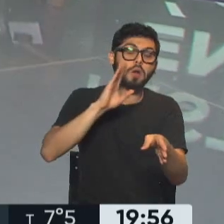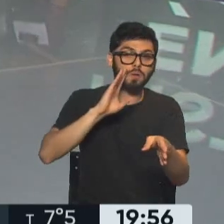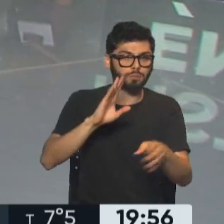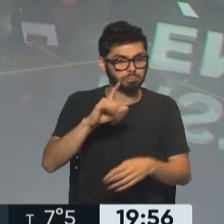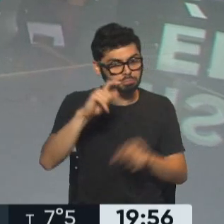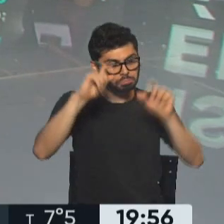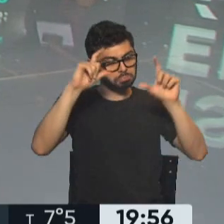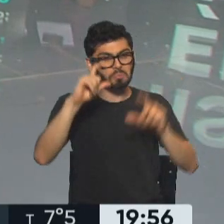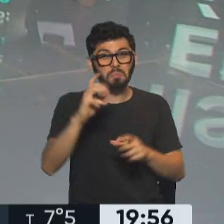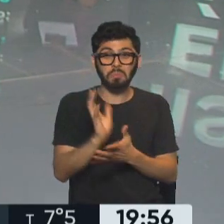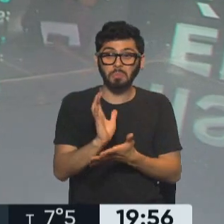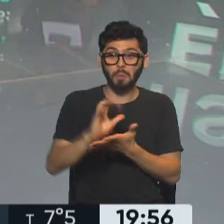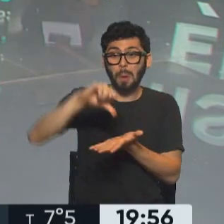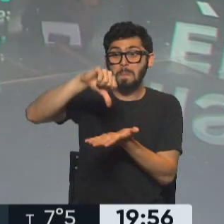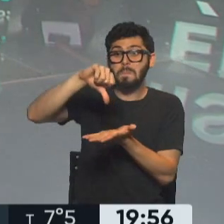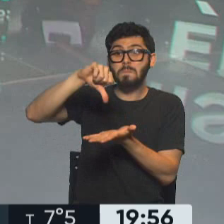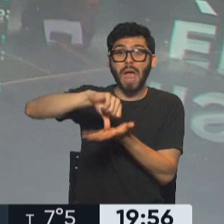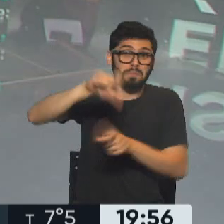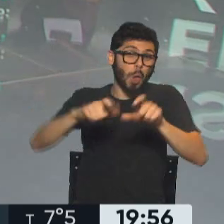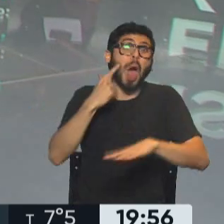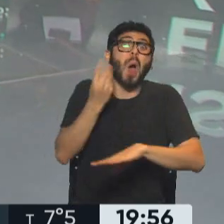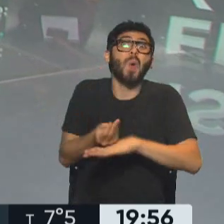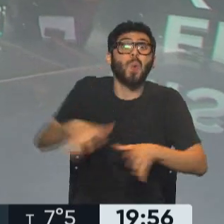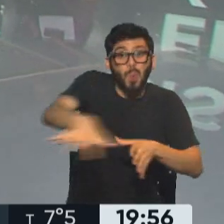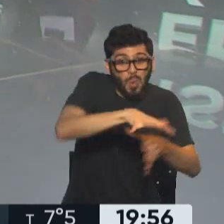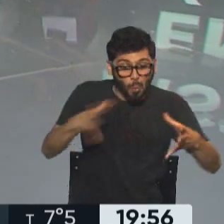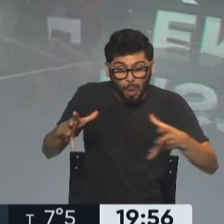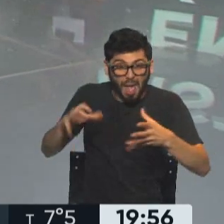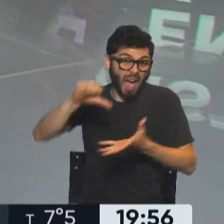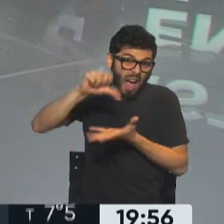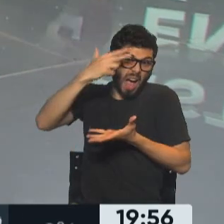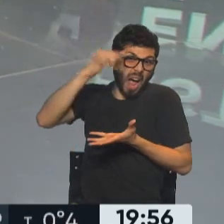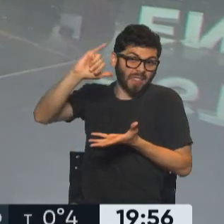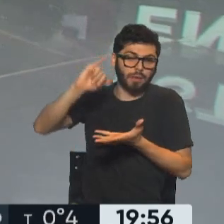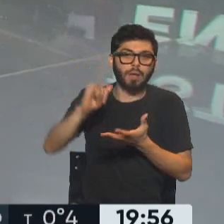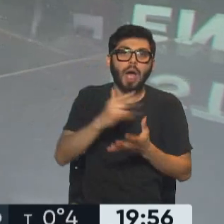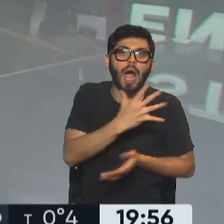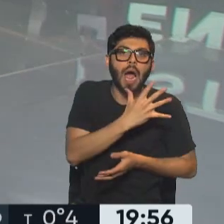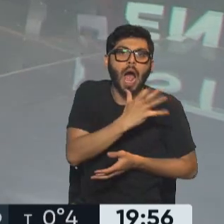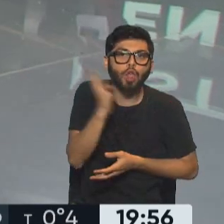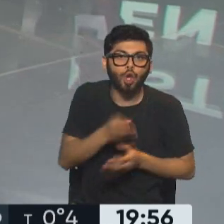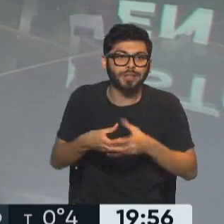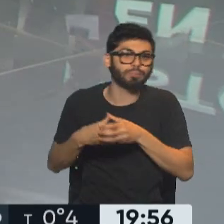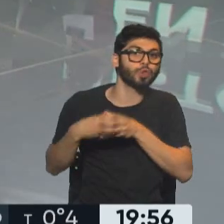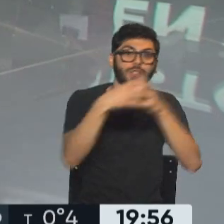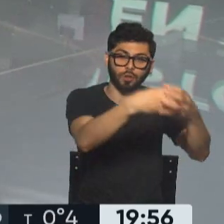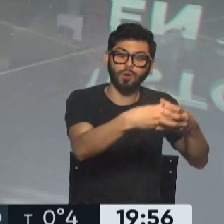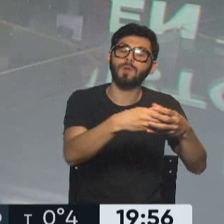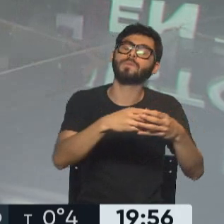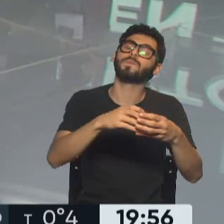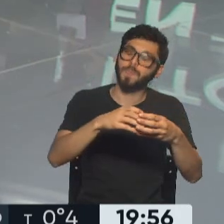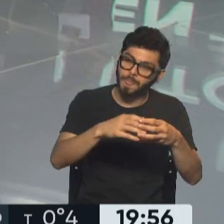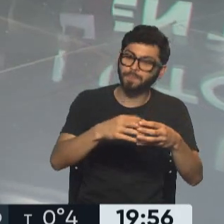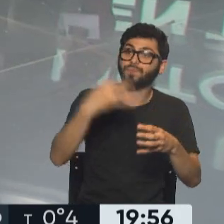del 14% de la población de Haití. Impresionante. Sí. Texas, este es el caso concretamente